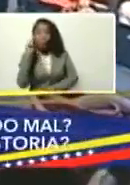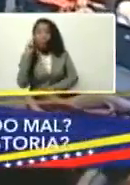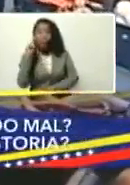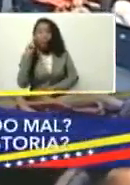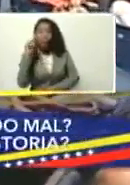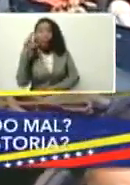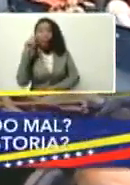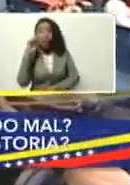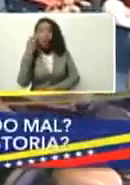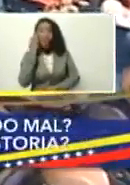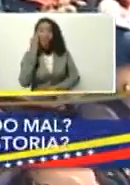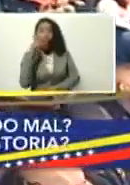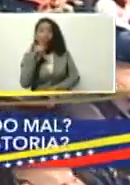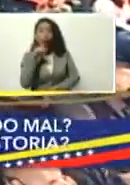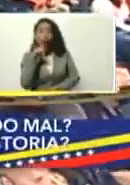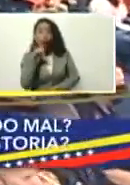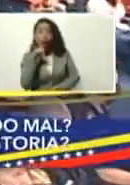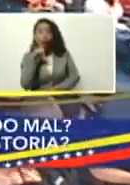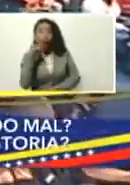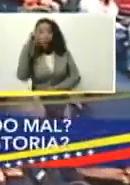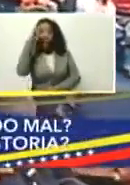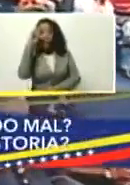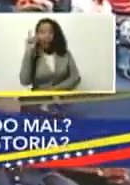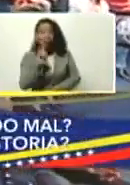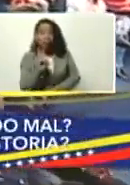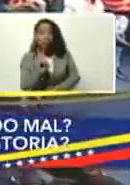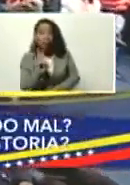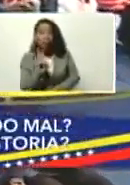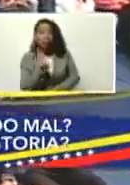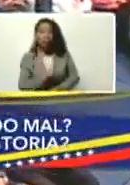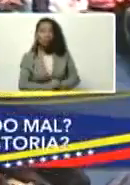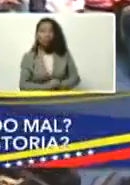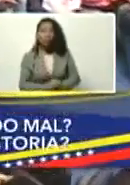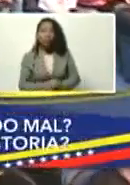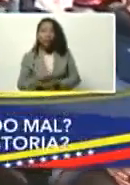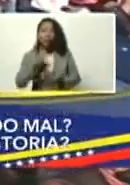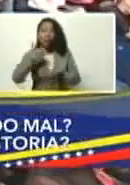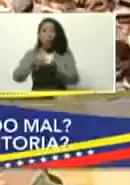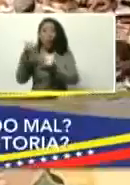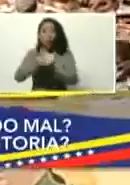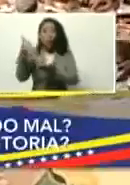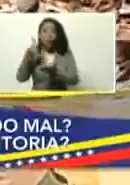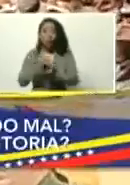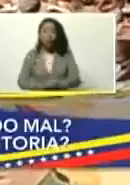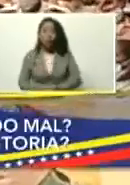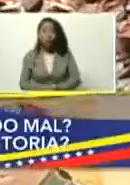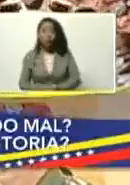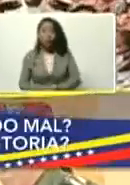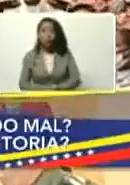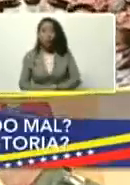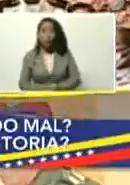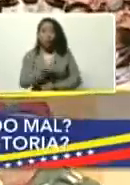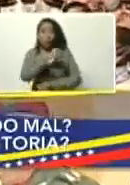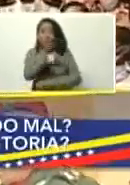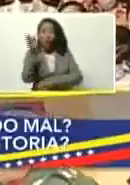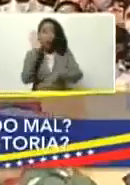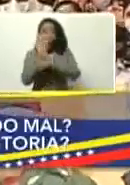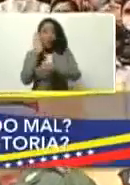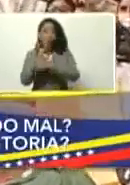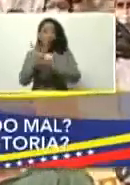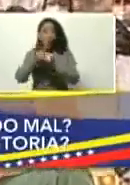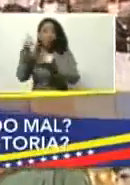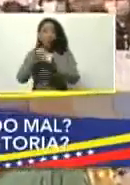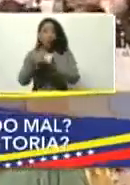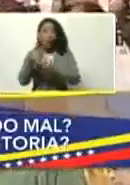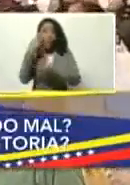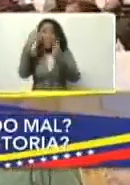Ni Facebook. Ni Instagram. Ni WhatsApp. Tengan cuidado con el WhatsApp, que por el WhatsApp